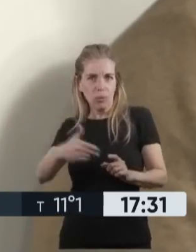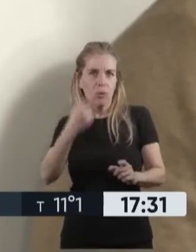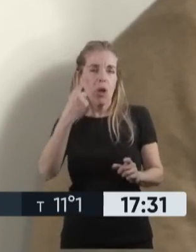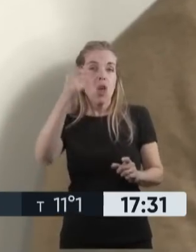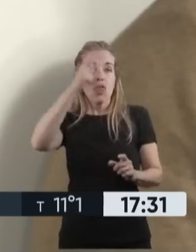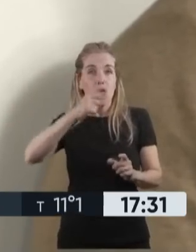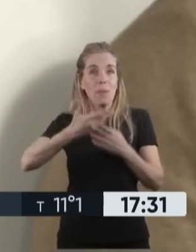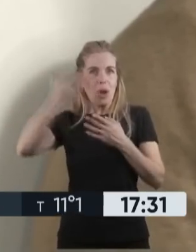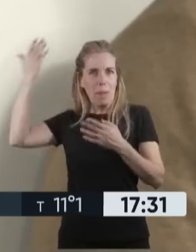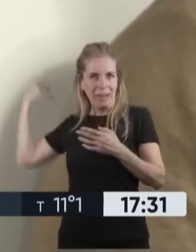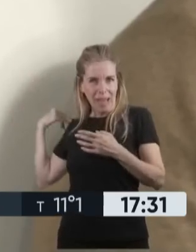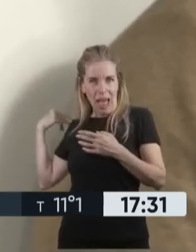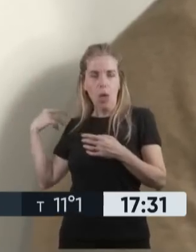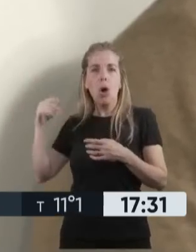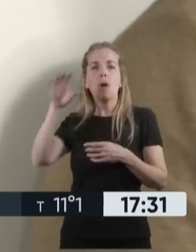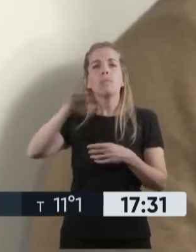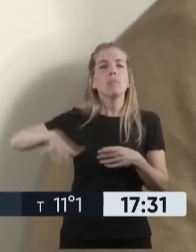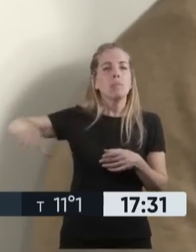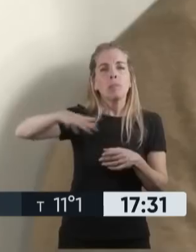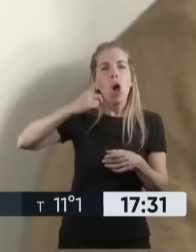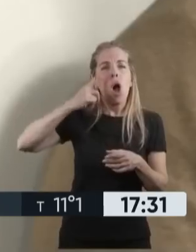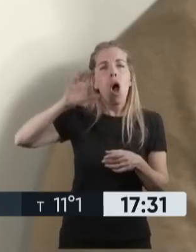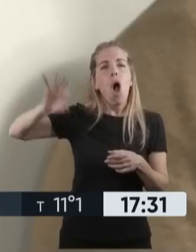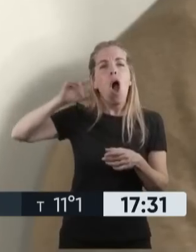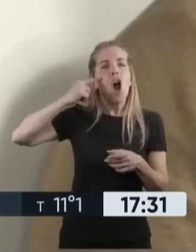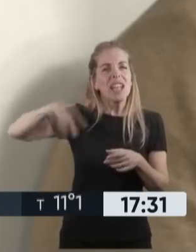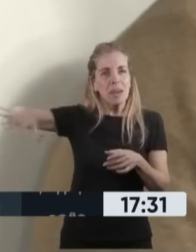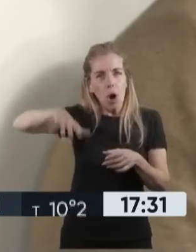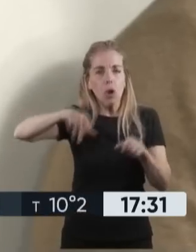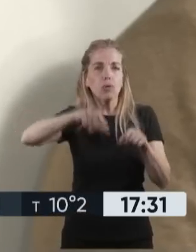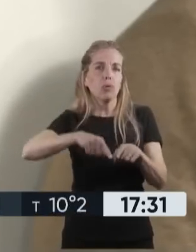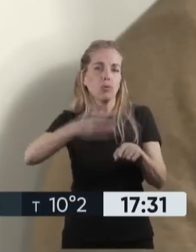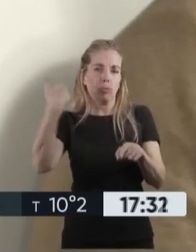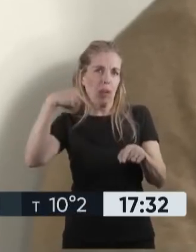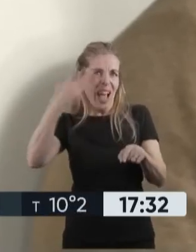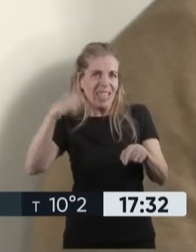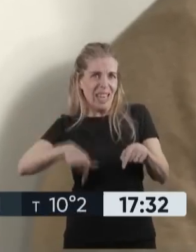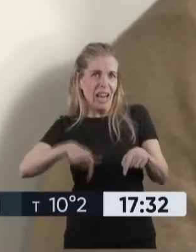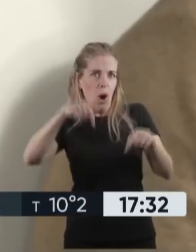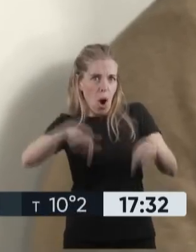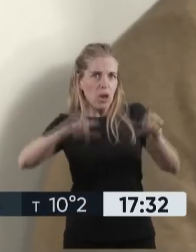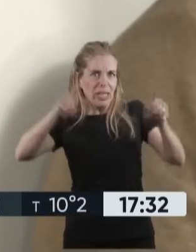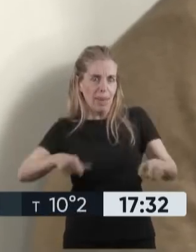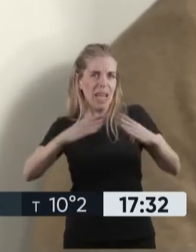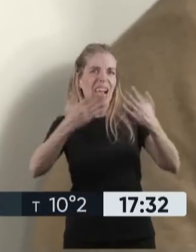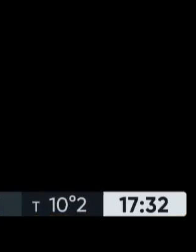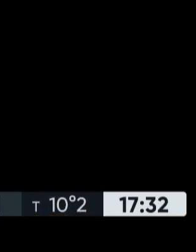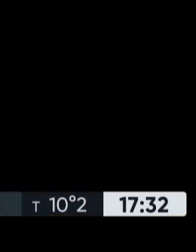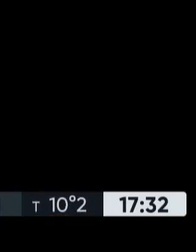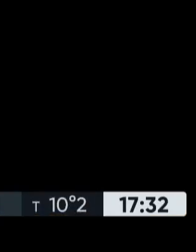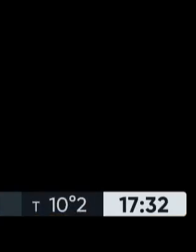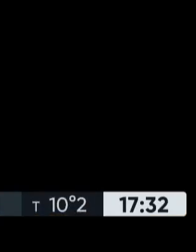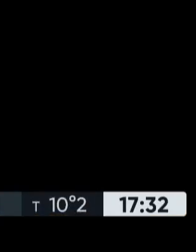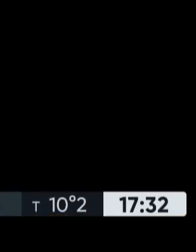el domingo en Olivos, el lunes, por ahora menor, acá en la puerta de la Casa Rosada. Para el sábado he previsto un banderazo.